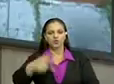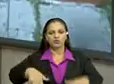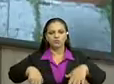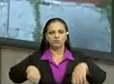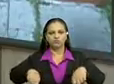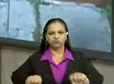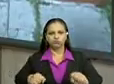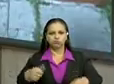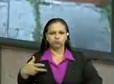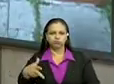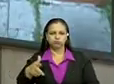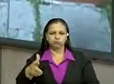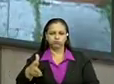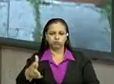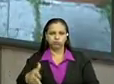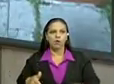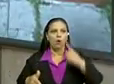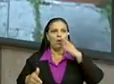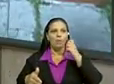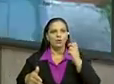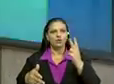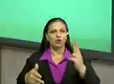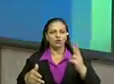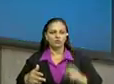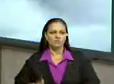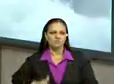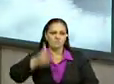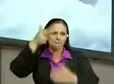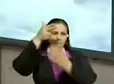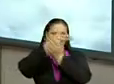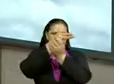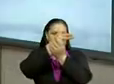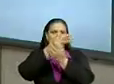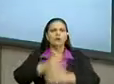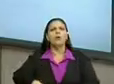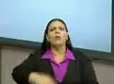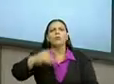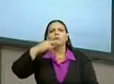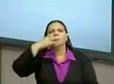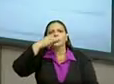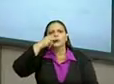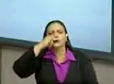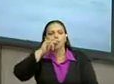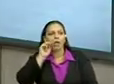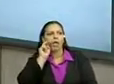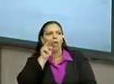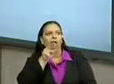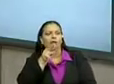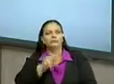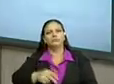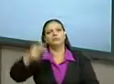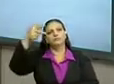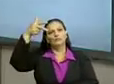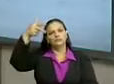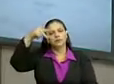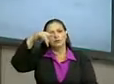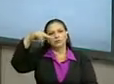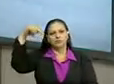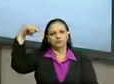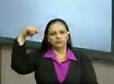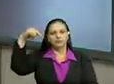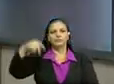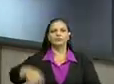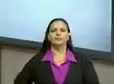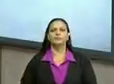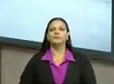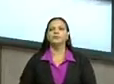moto asaltan a dos ciudadanos frente a un menor de edad. Así están las cosas, señores. Y bueno,